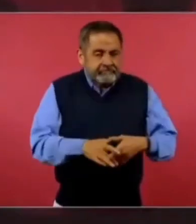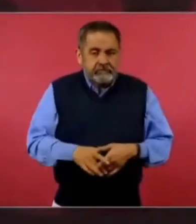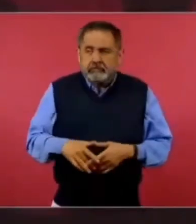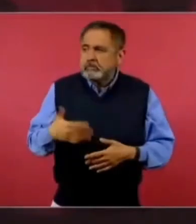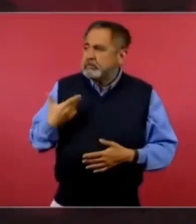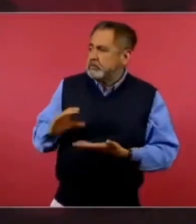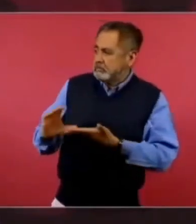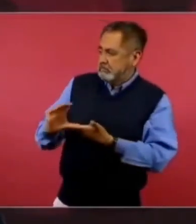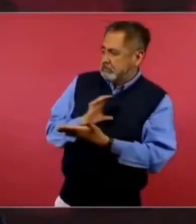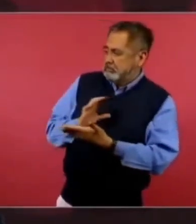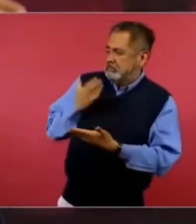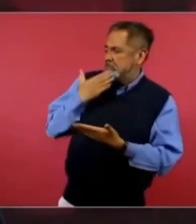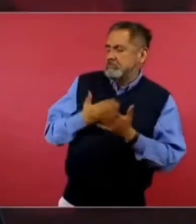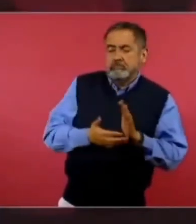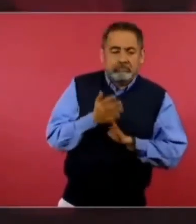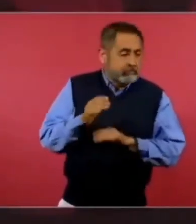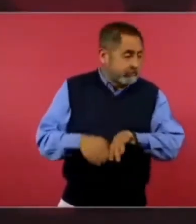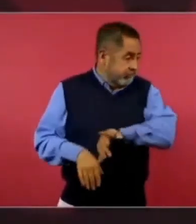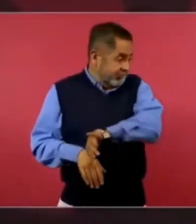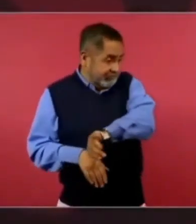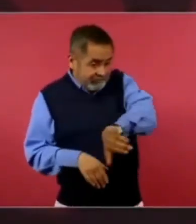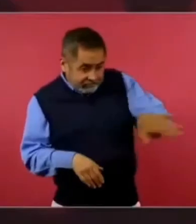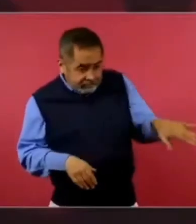Y él puso